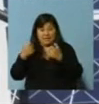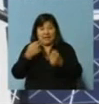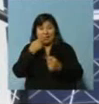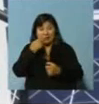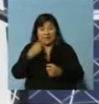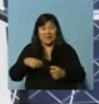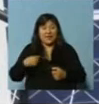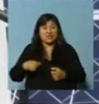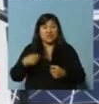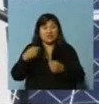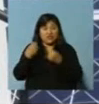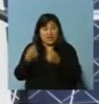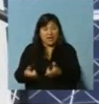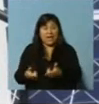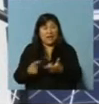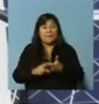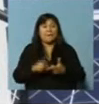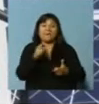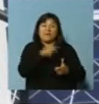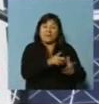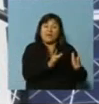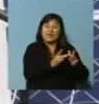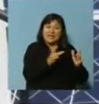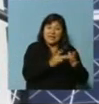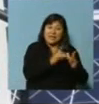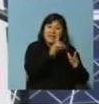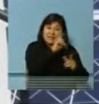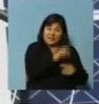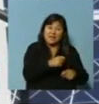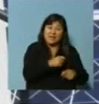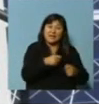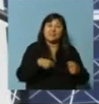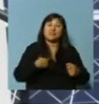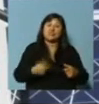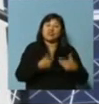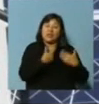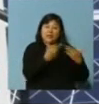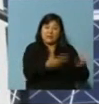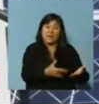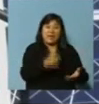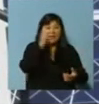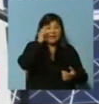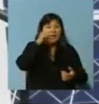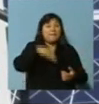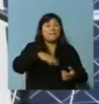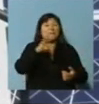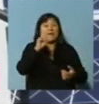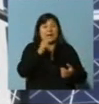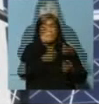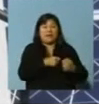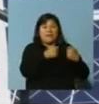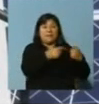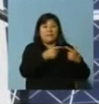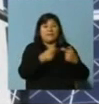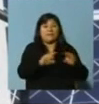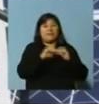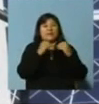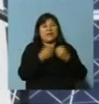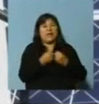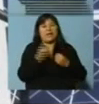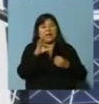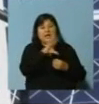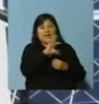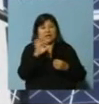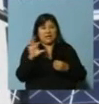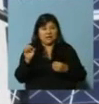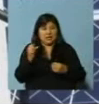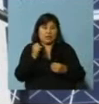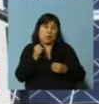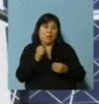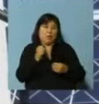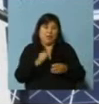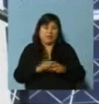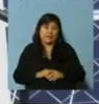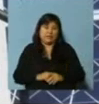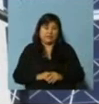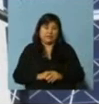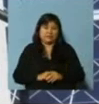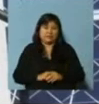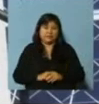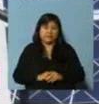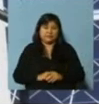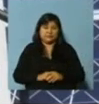también tarifa social para internet. Con 10 megavatios va a estar cerca de los 500